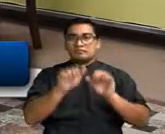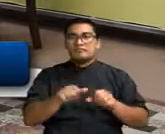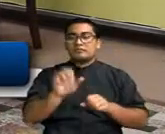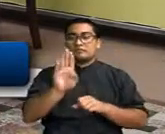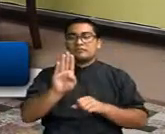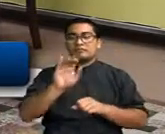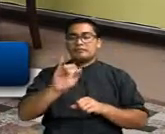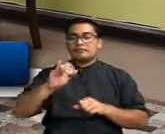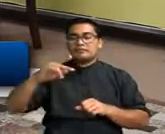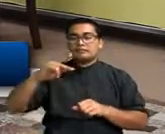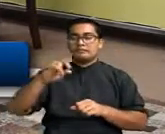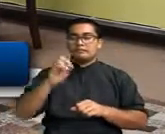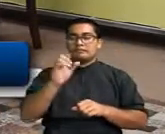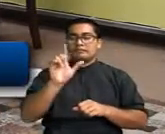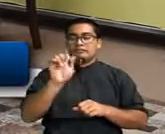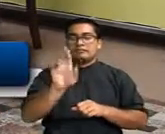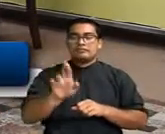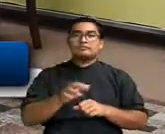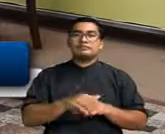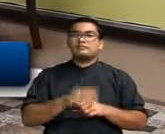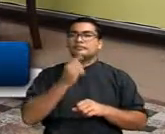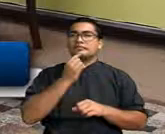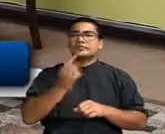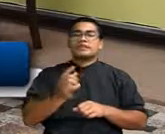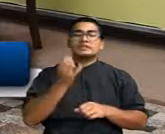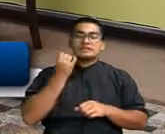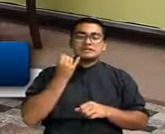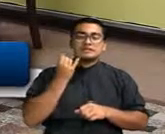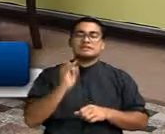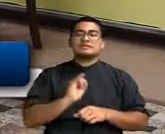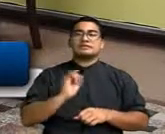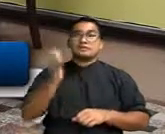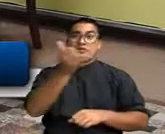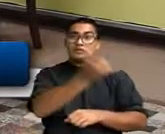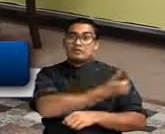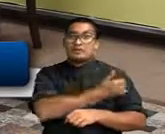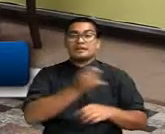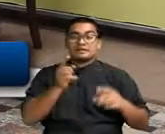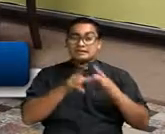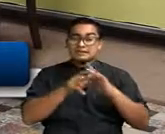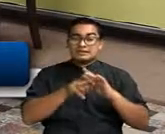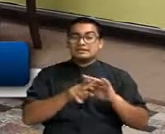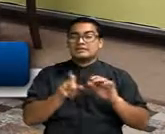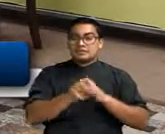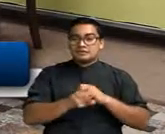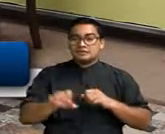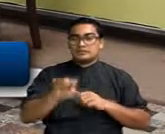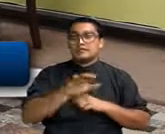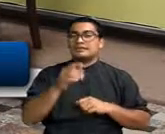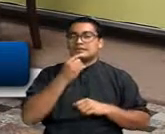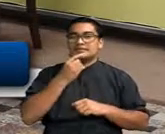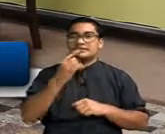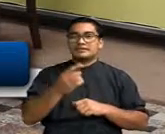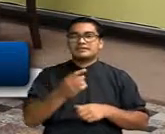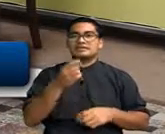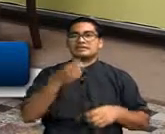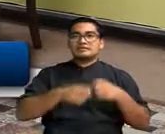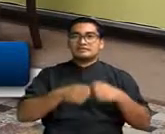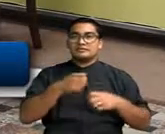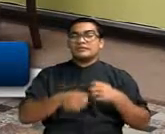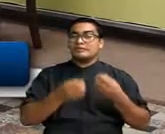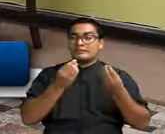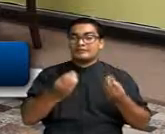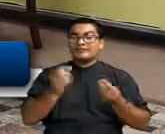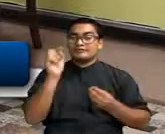bipolar. Sí, en el Hospital Psicosocial es frecuente es una de las patologías que más